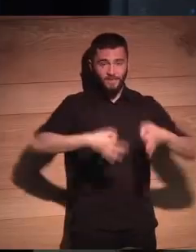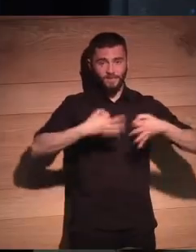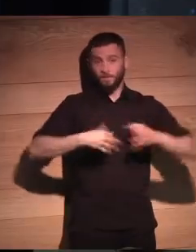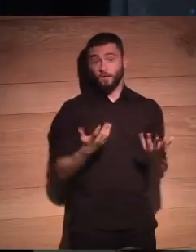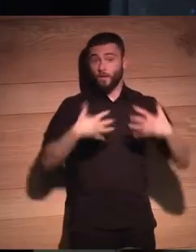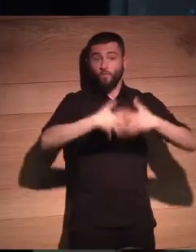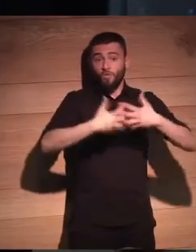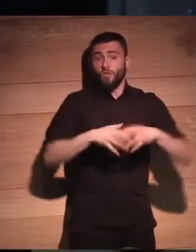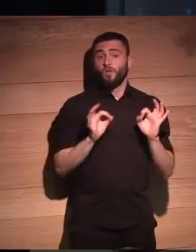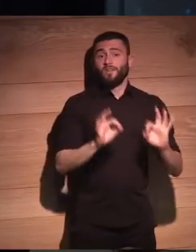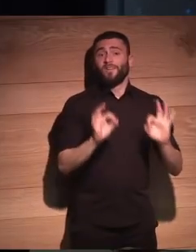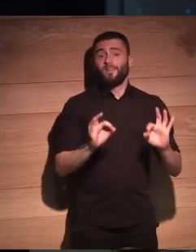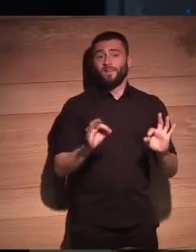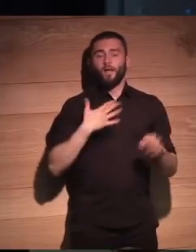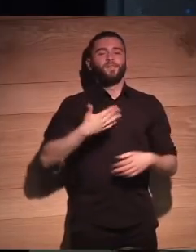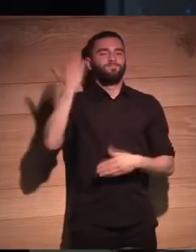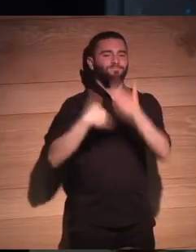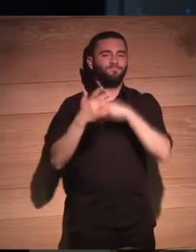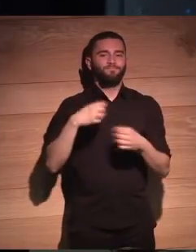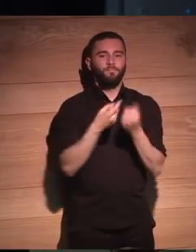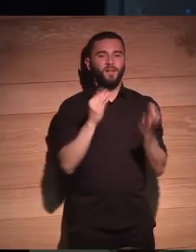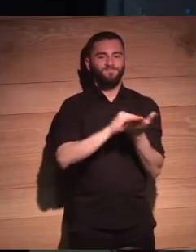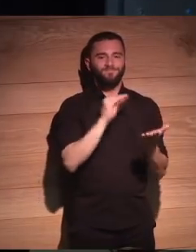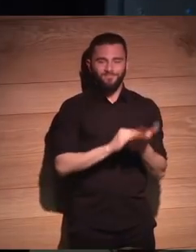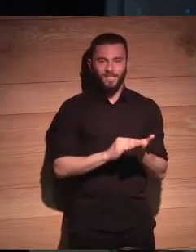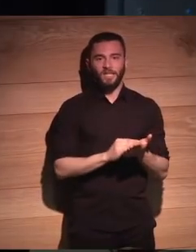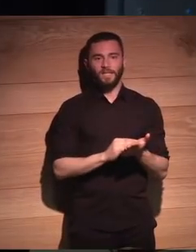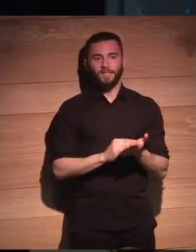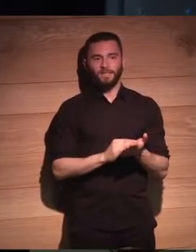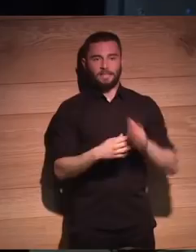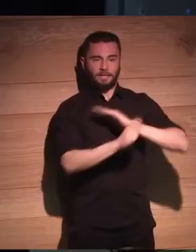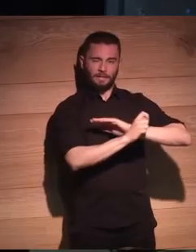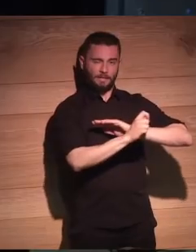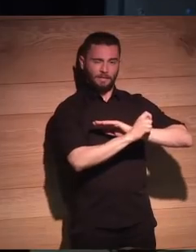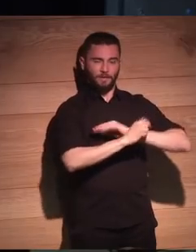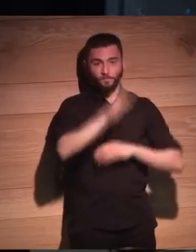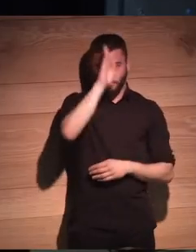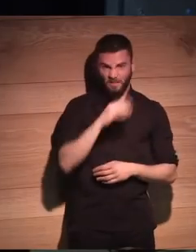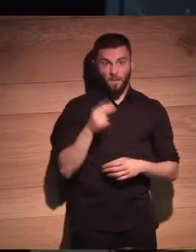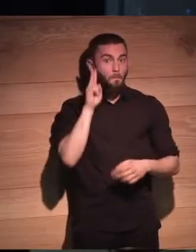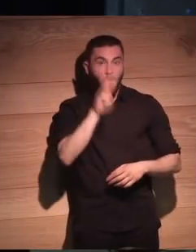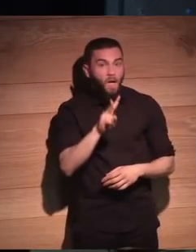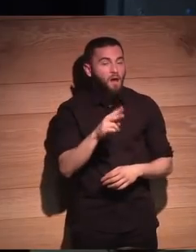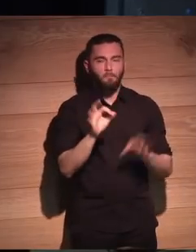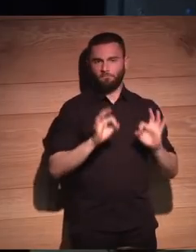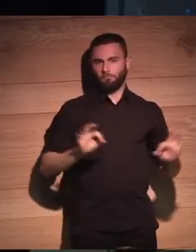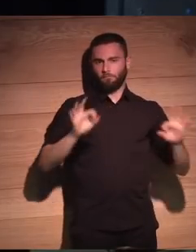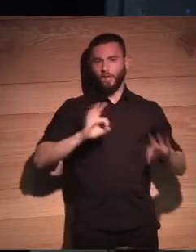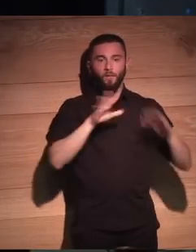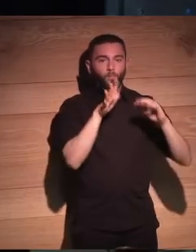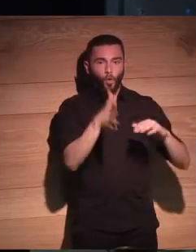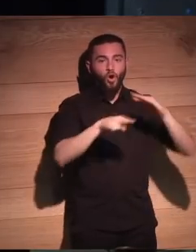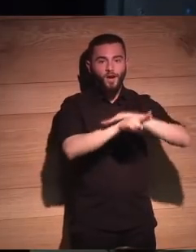Ya me había pasado varias veces de eso, de tener que tapar estratégicamente, que tampoco es que se viera nada, porque siempre utilizas recursos